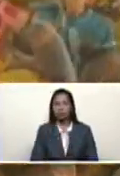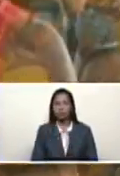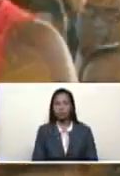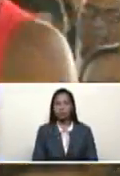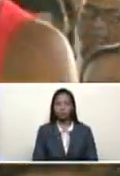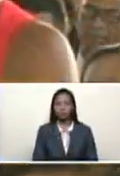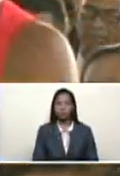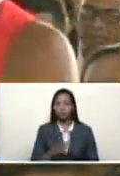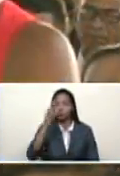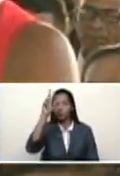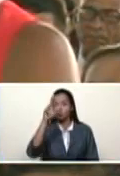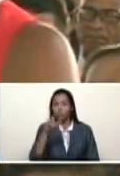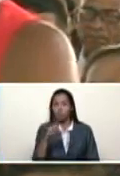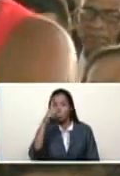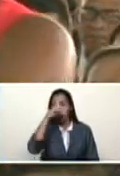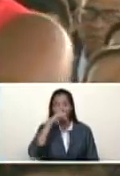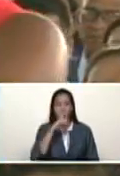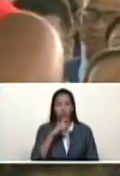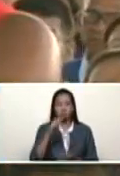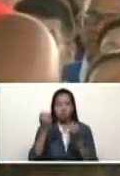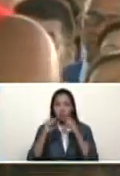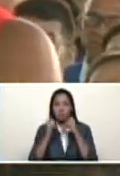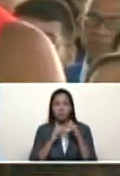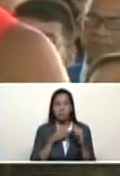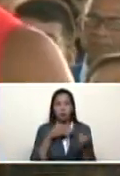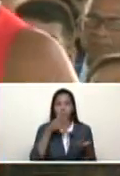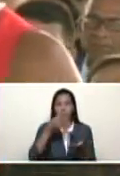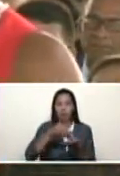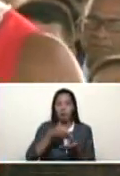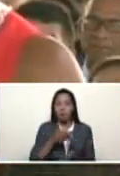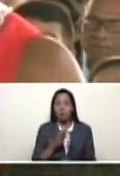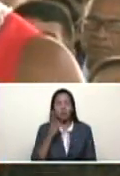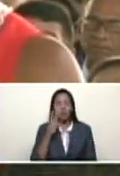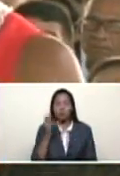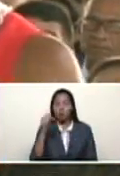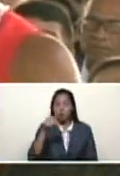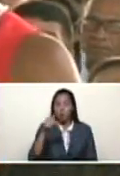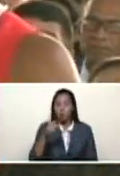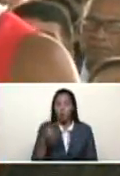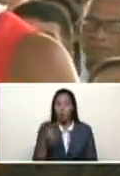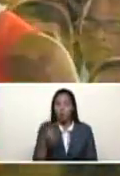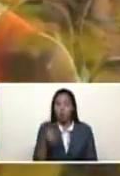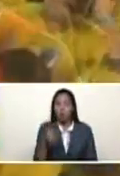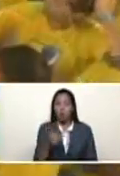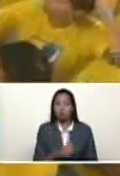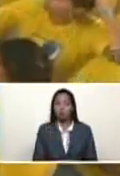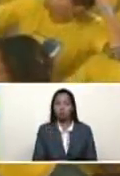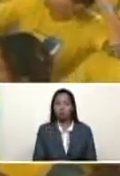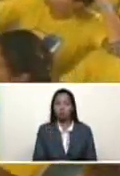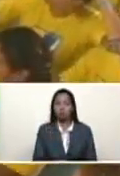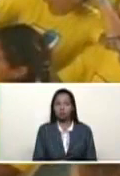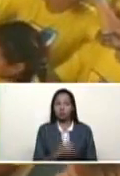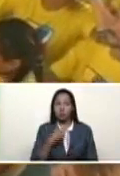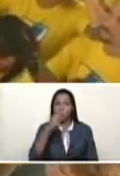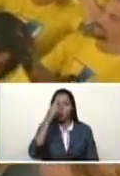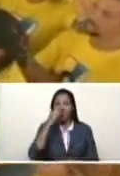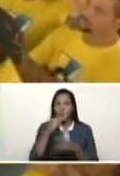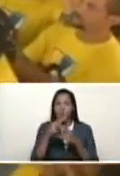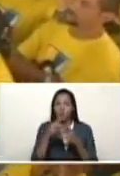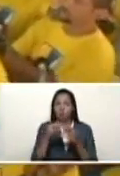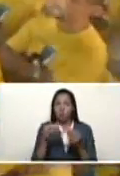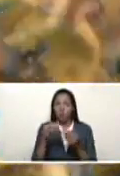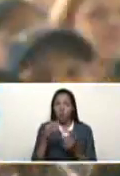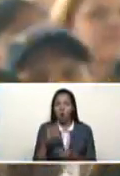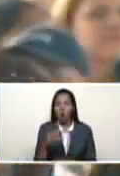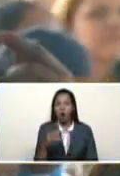los años se hace un ejercicio. Hoy, el emérito vicecanciller para África,